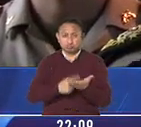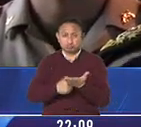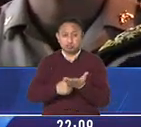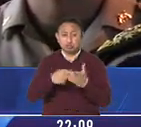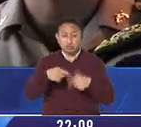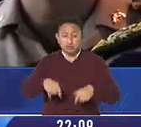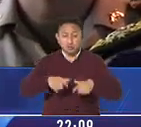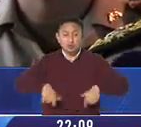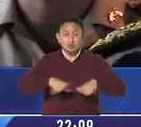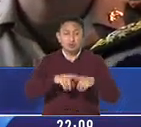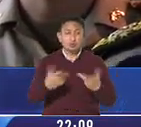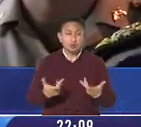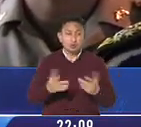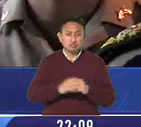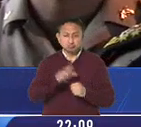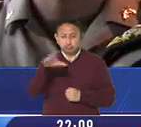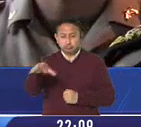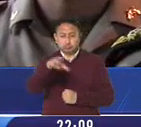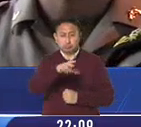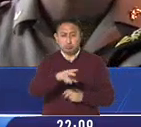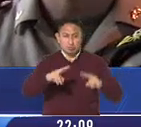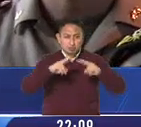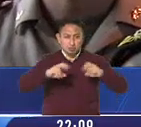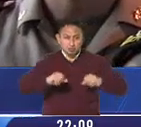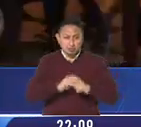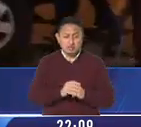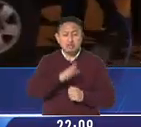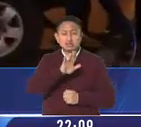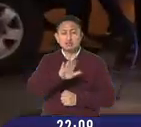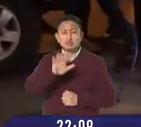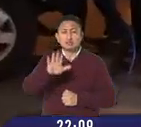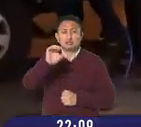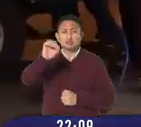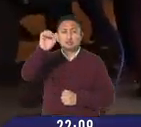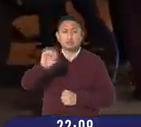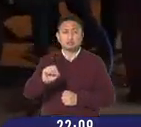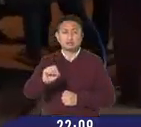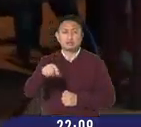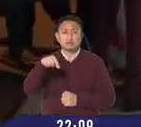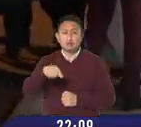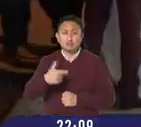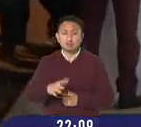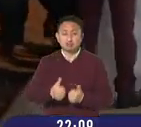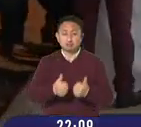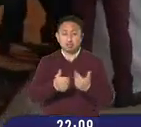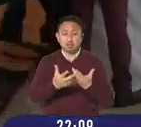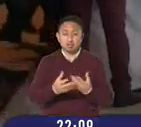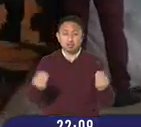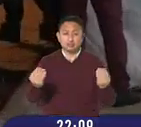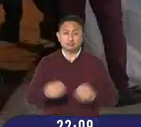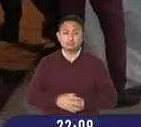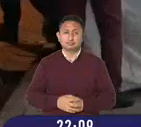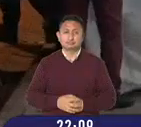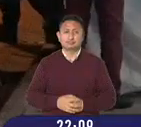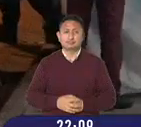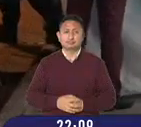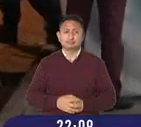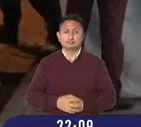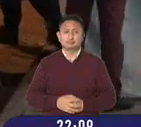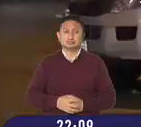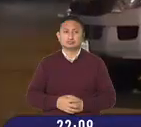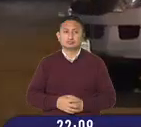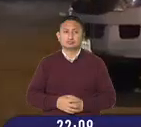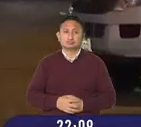las investigaciones que tenemos, tenemos alrededor del 55% de efectividad en los casos resueltos en este tipo de eventos. ¿Qué tipo de armas